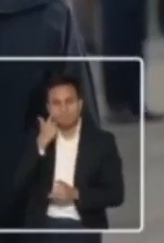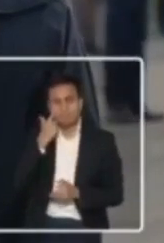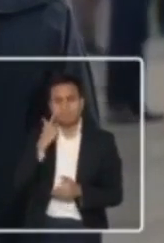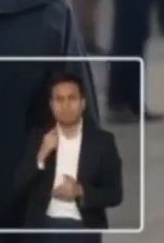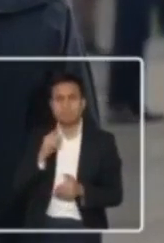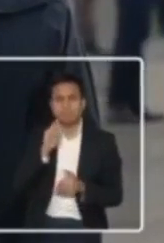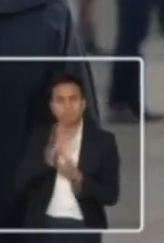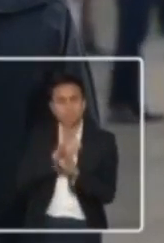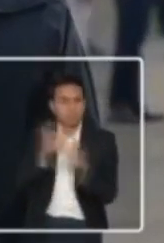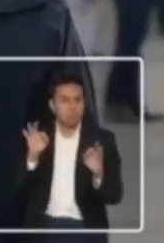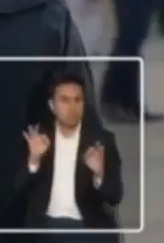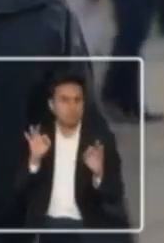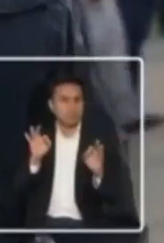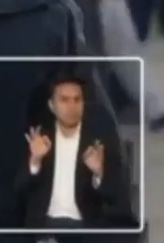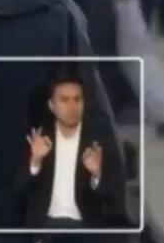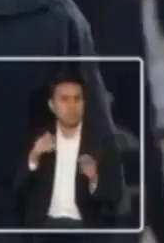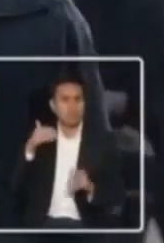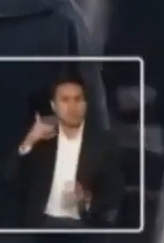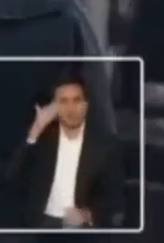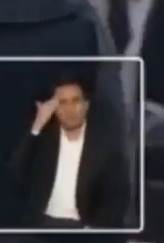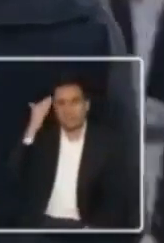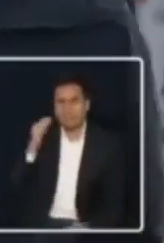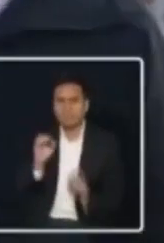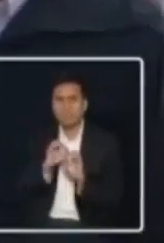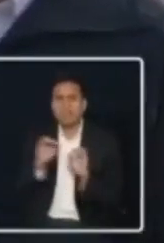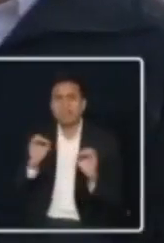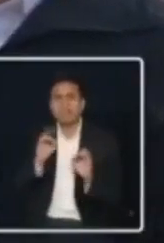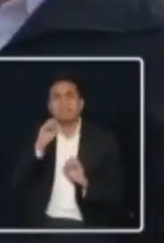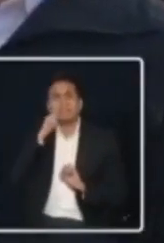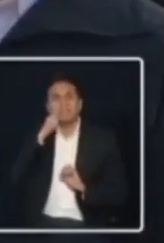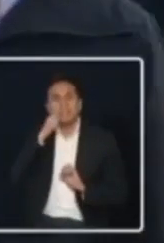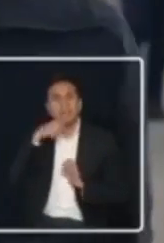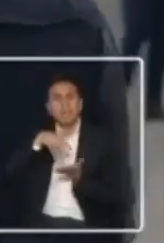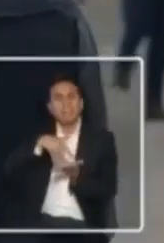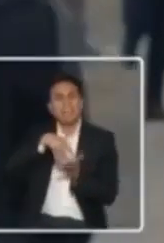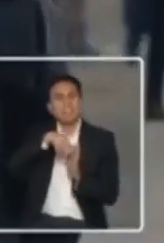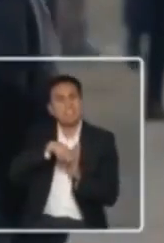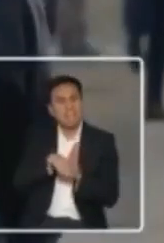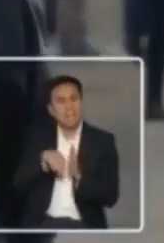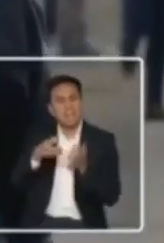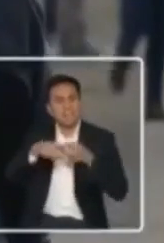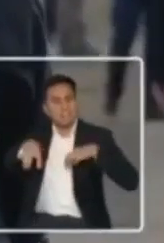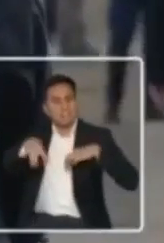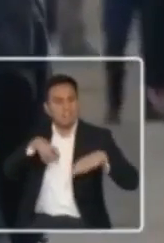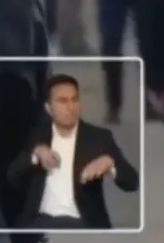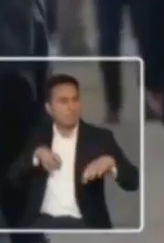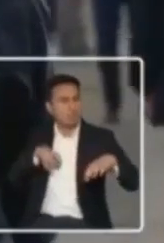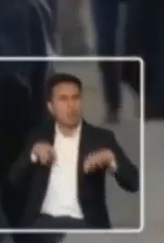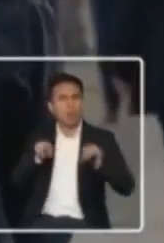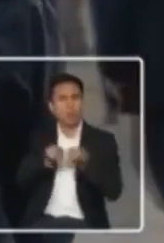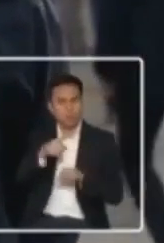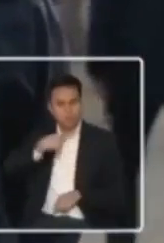ningún caso pase en los próximos días nada que signifique debilitar, dividirnos